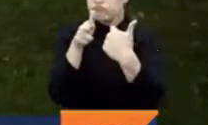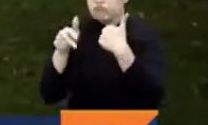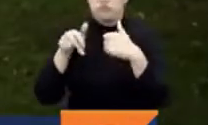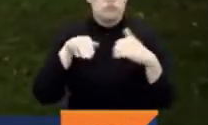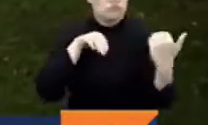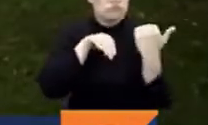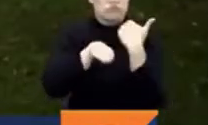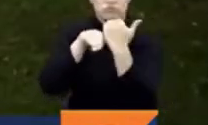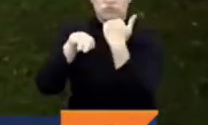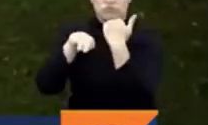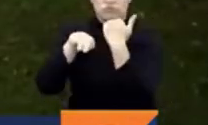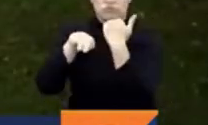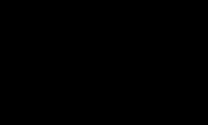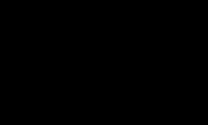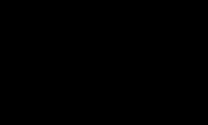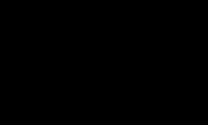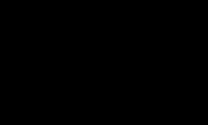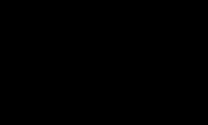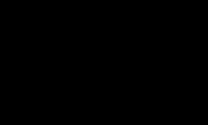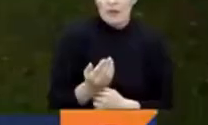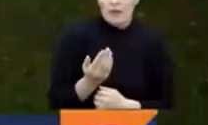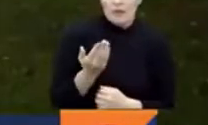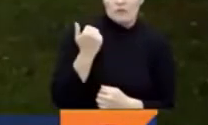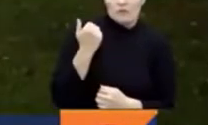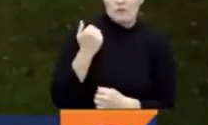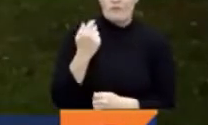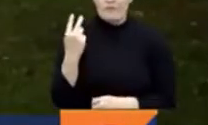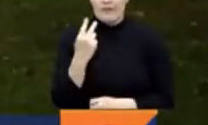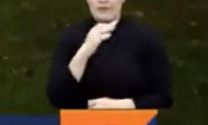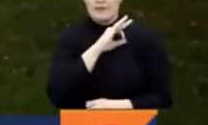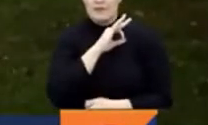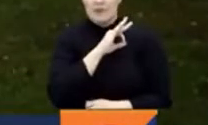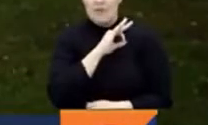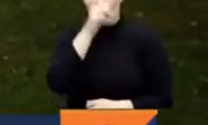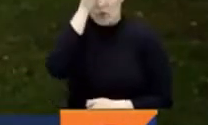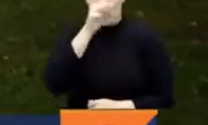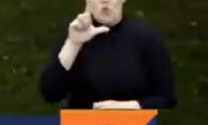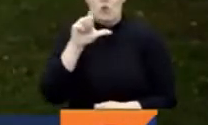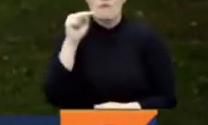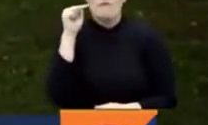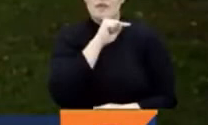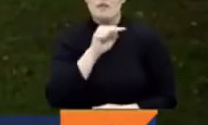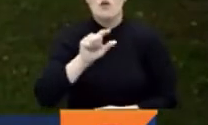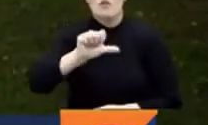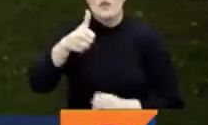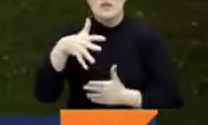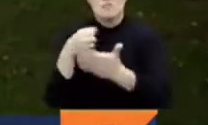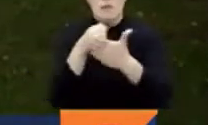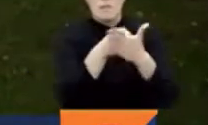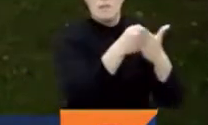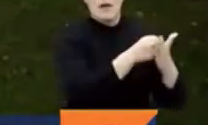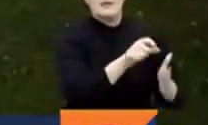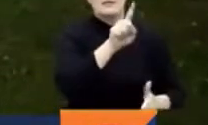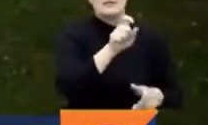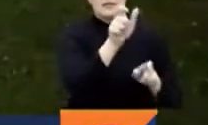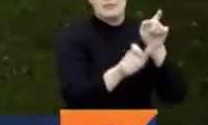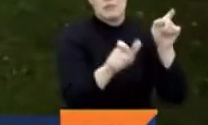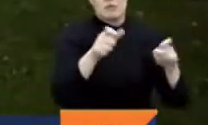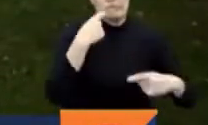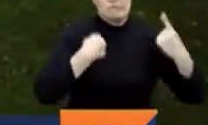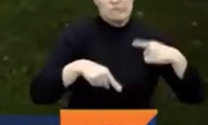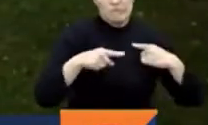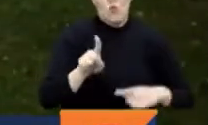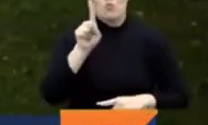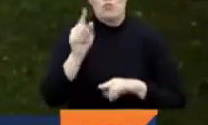Cauca. Se han registrado durante este puente 10 siniestros viales. 6 personas resultaron lesionadas. Una falleció. También, de acuerdo